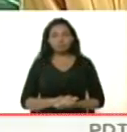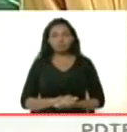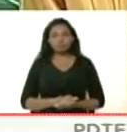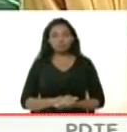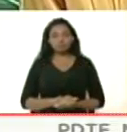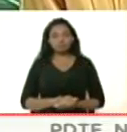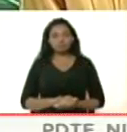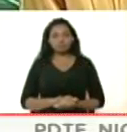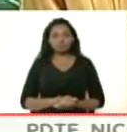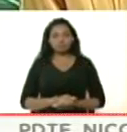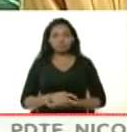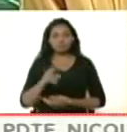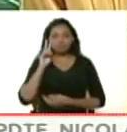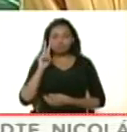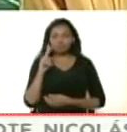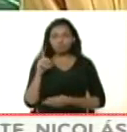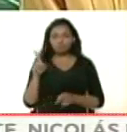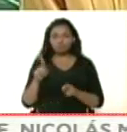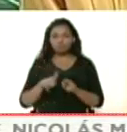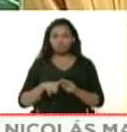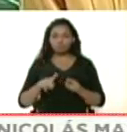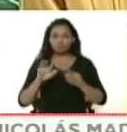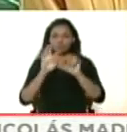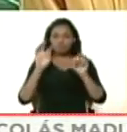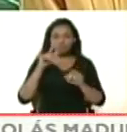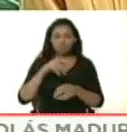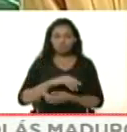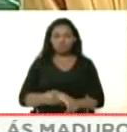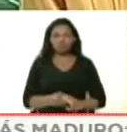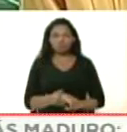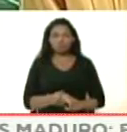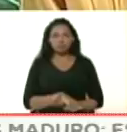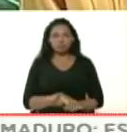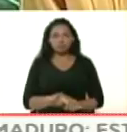muestras milagrosas de